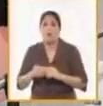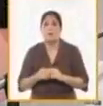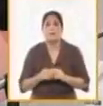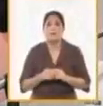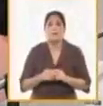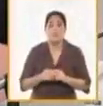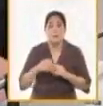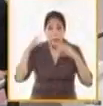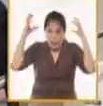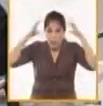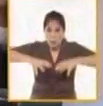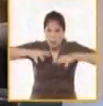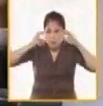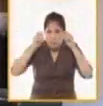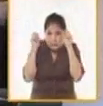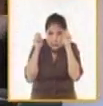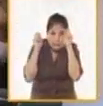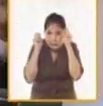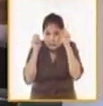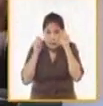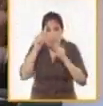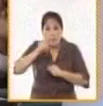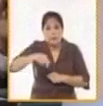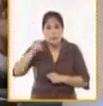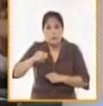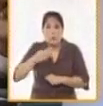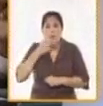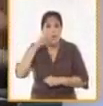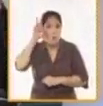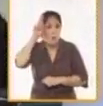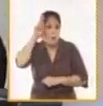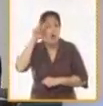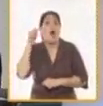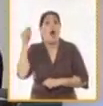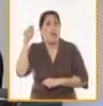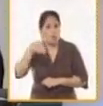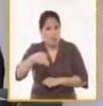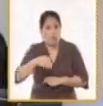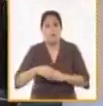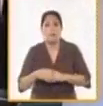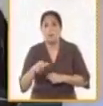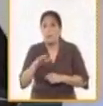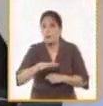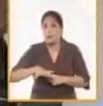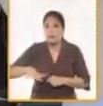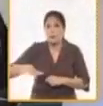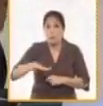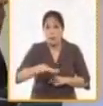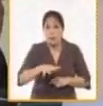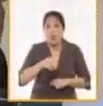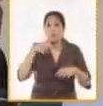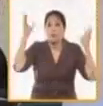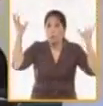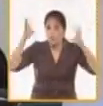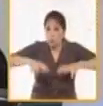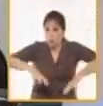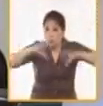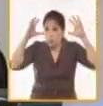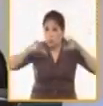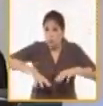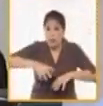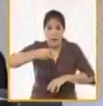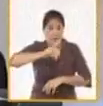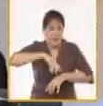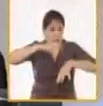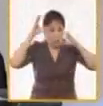lluvia. Ciudadanos indígenas guaraos, porque en esa zona de Tomacuro hubo lluvias muy fuertes